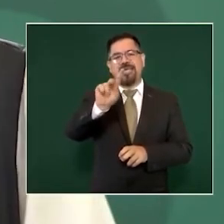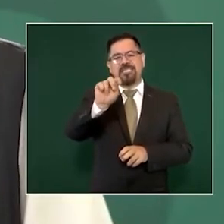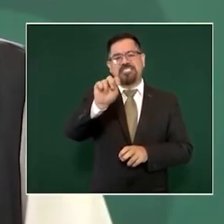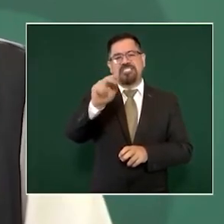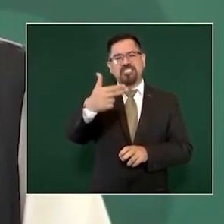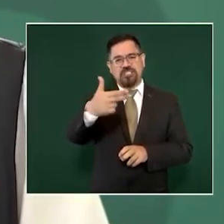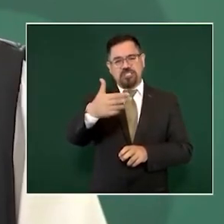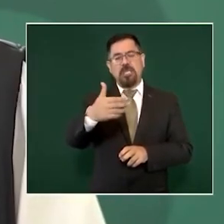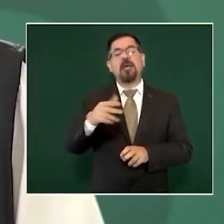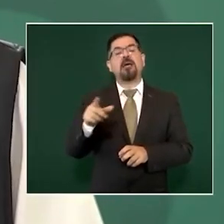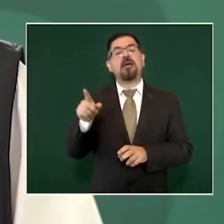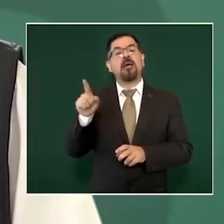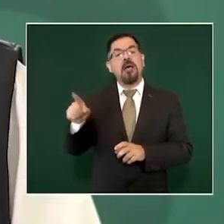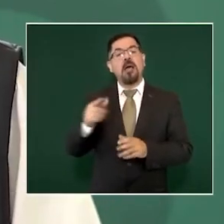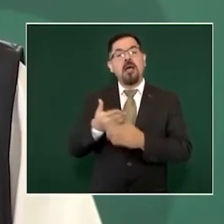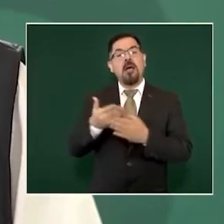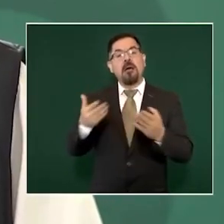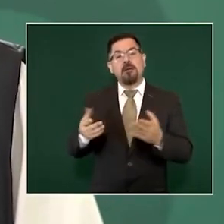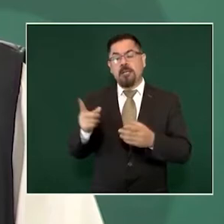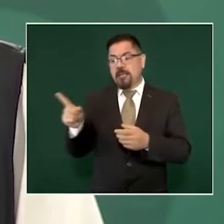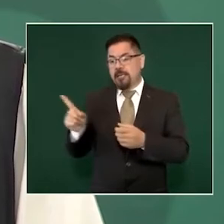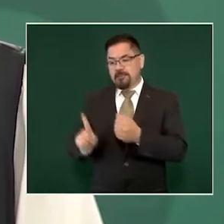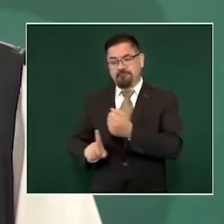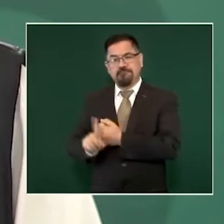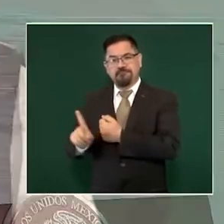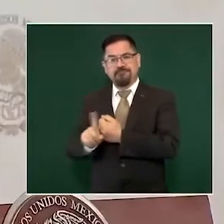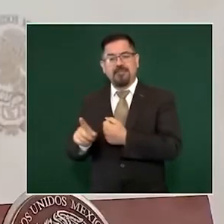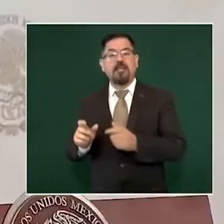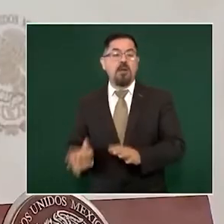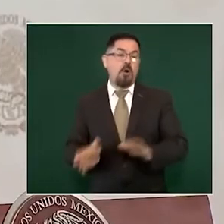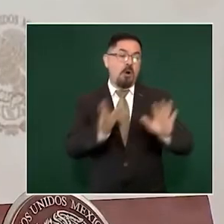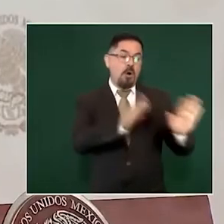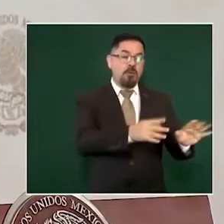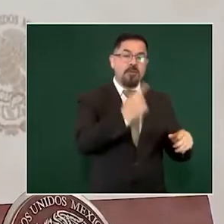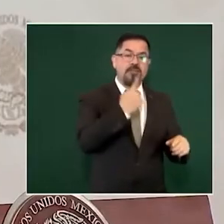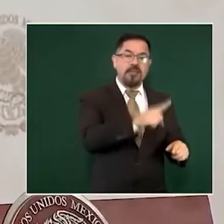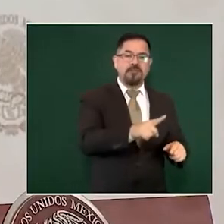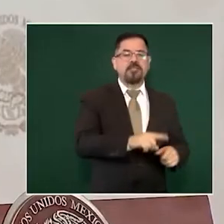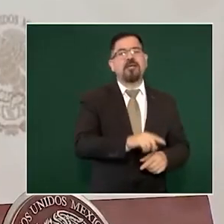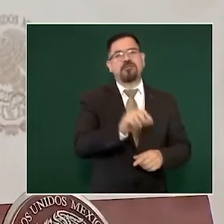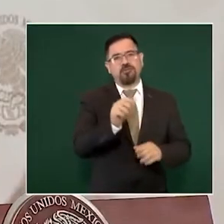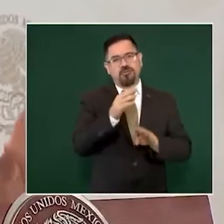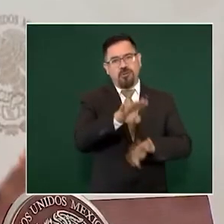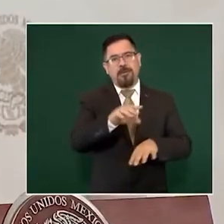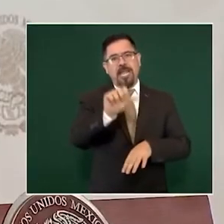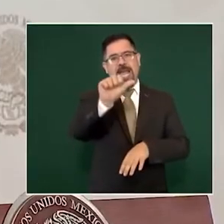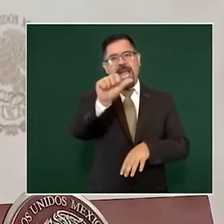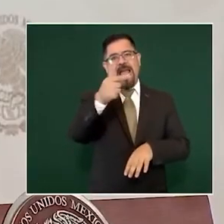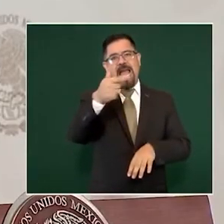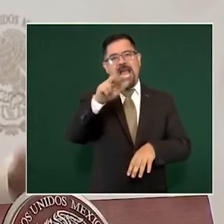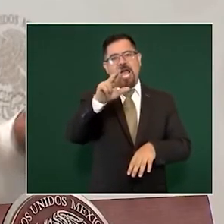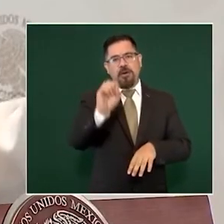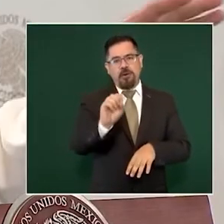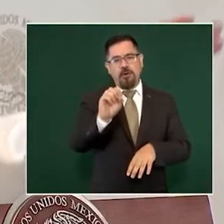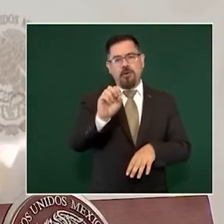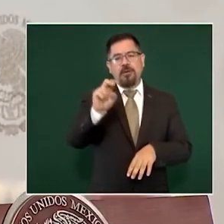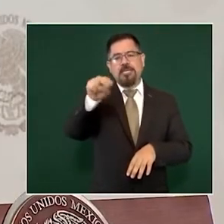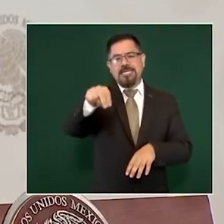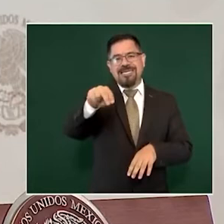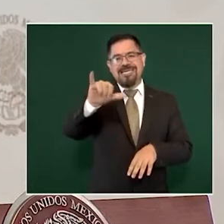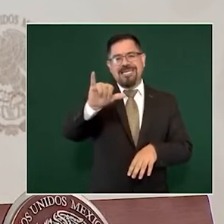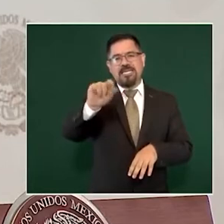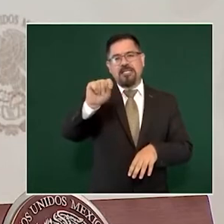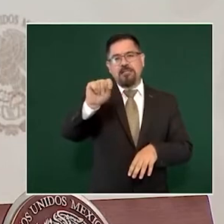Ahora hay la otra denuncia, que es la del caso Agronitrogenados. Tenemos entendido, pues, que así